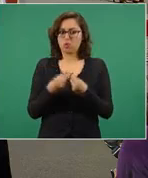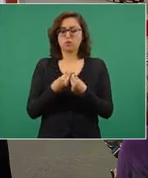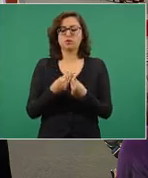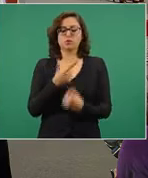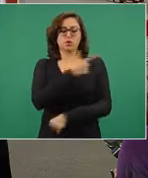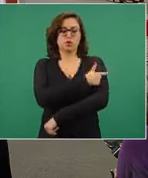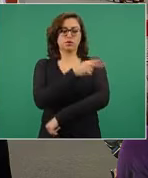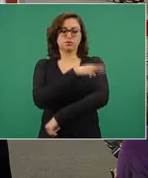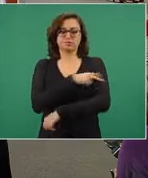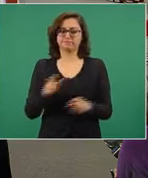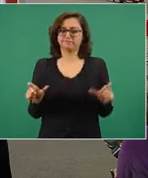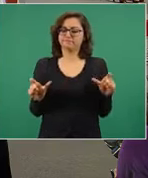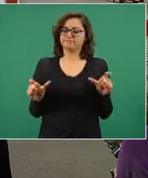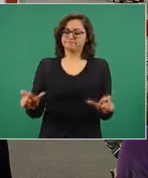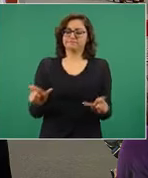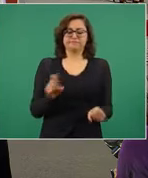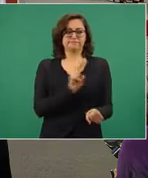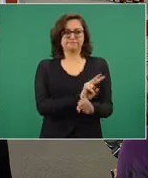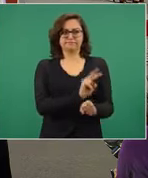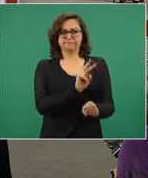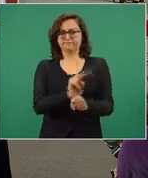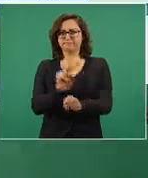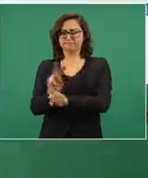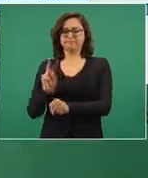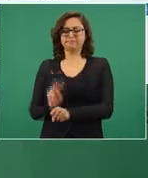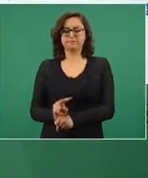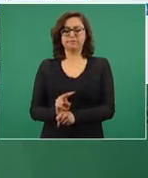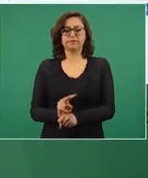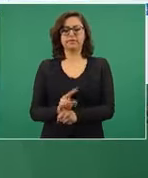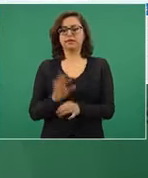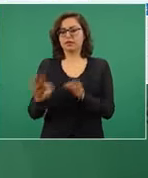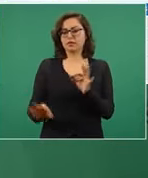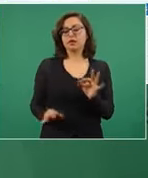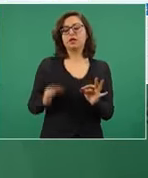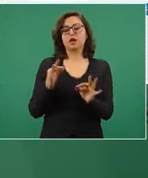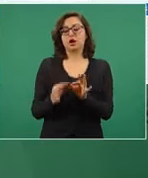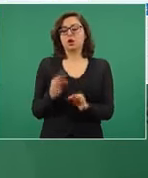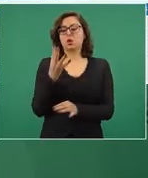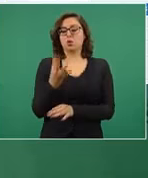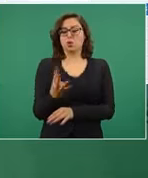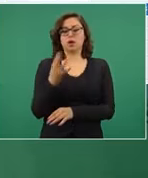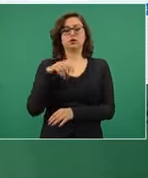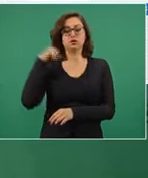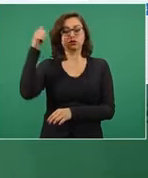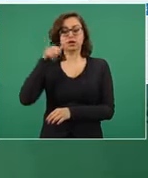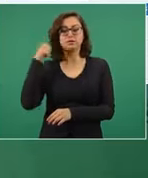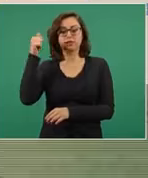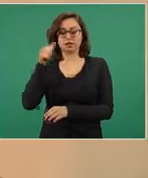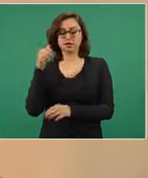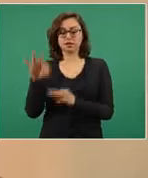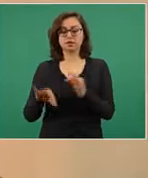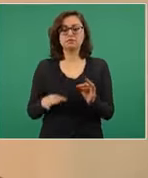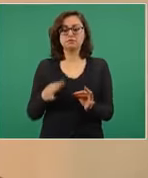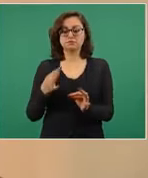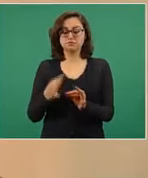Este servicio, los servicios que da la Guardia, concluyeron el día 4 de abril y tenemos en total,